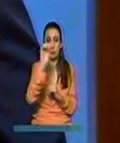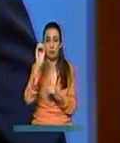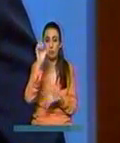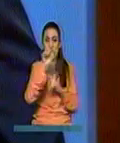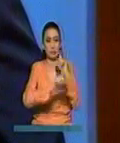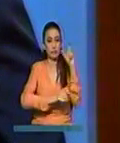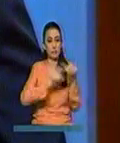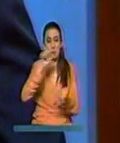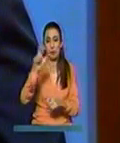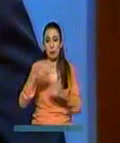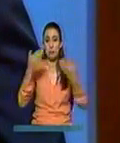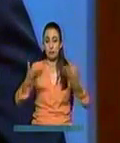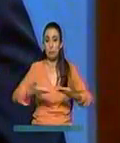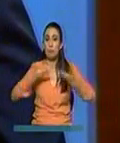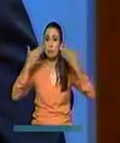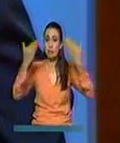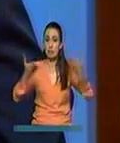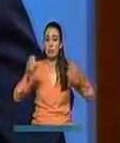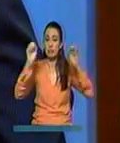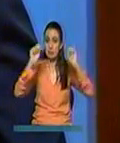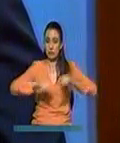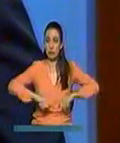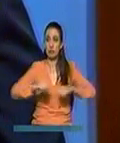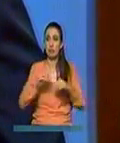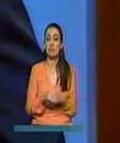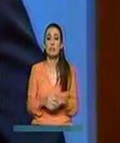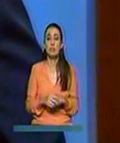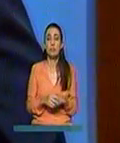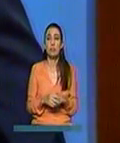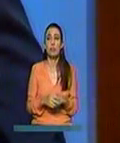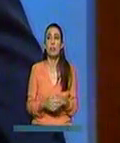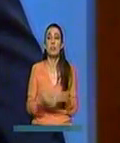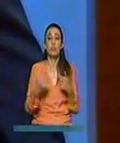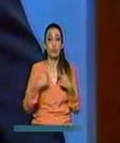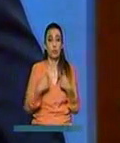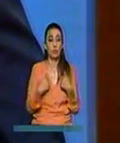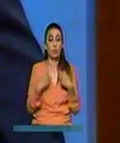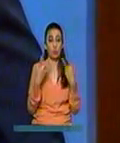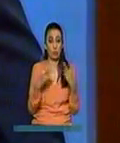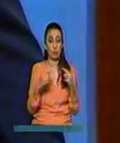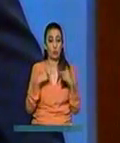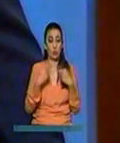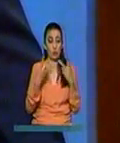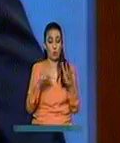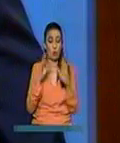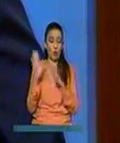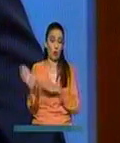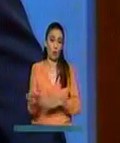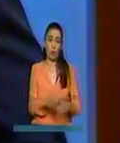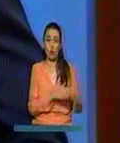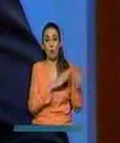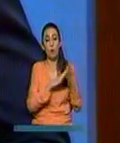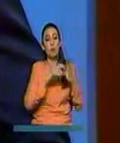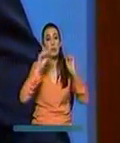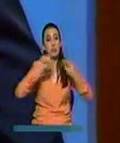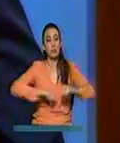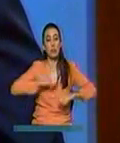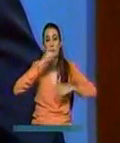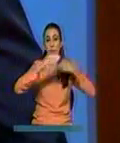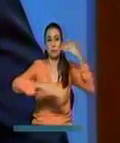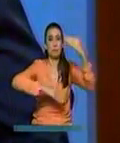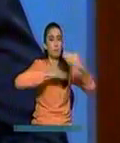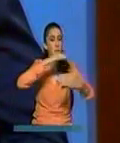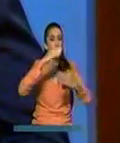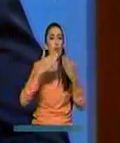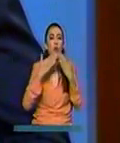facilita el trabajo para que la gente conozca nuestro producto. Si yo hubiera sido solo yo, fuéramos solo dos o tres, hubiera sido un trabajo muy duro el